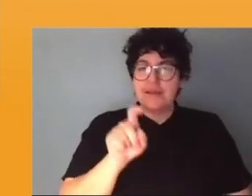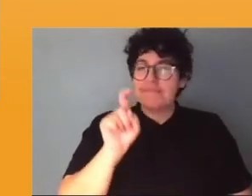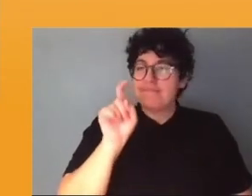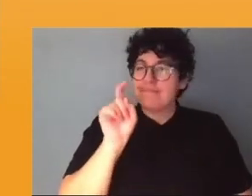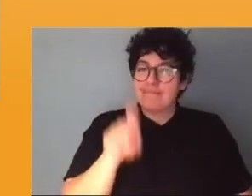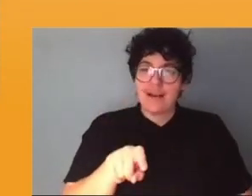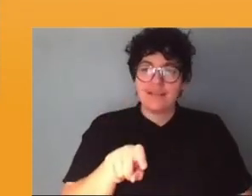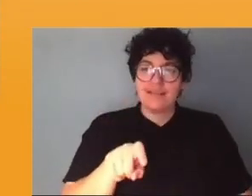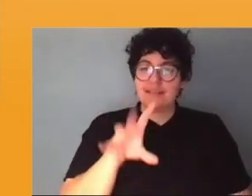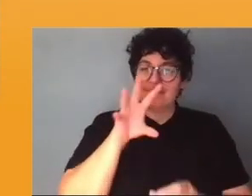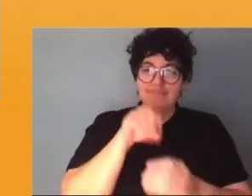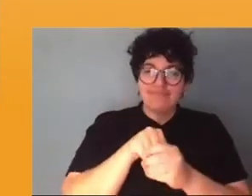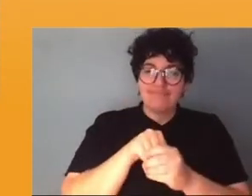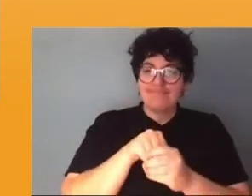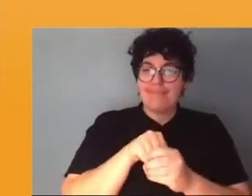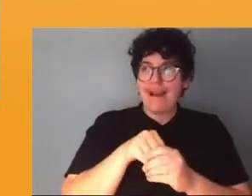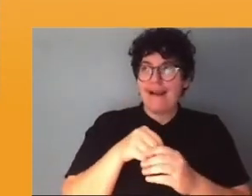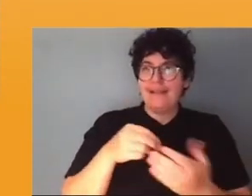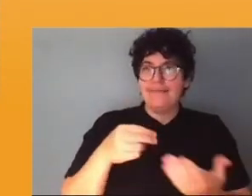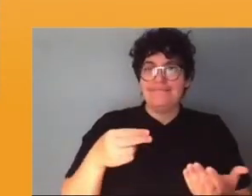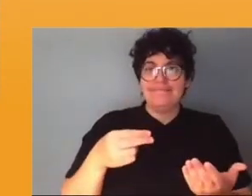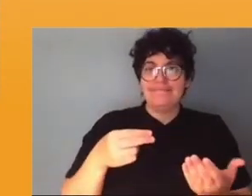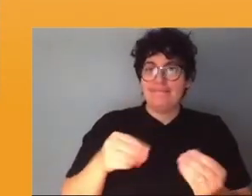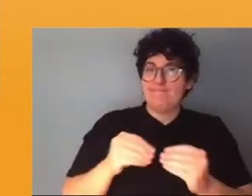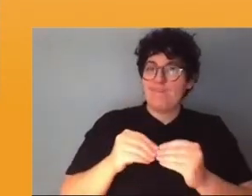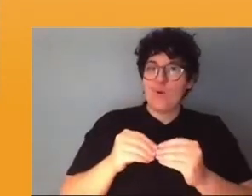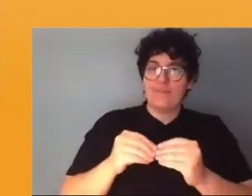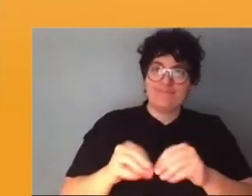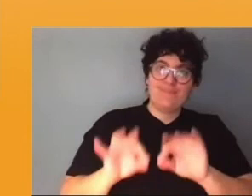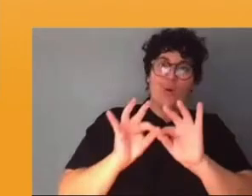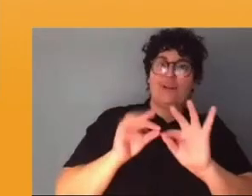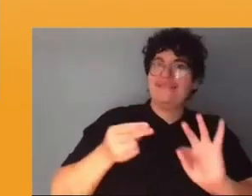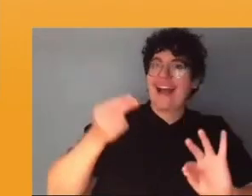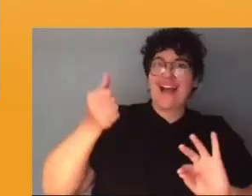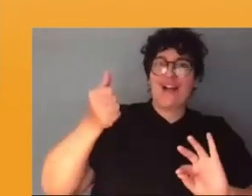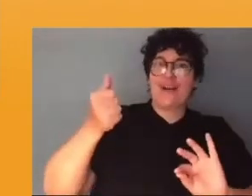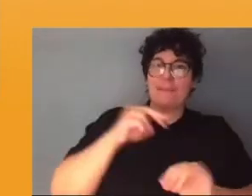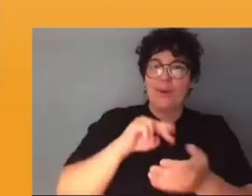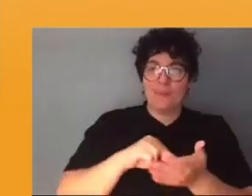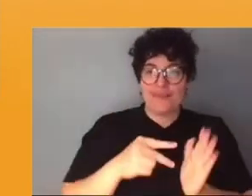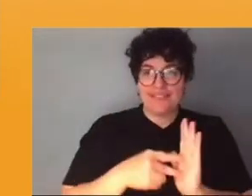tiene que haber un significado más superior de por qué lo hago y estoy